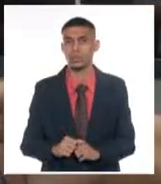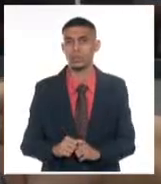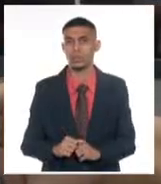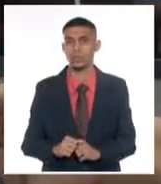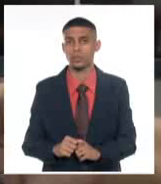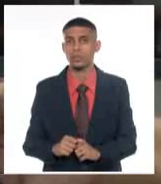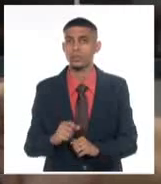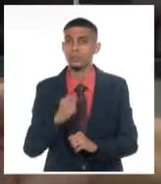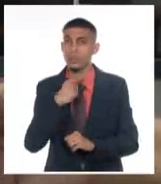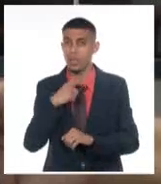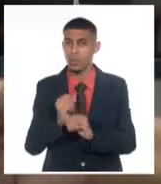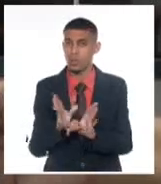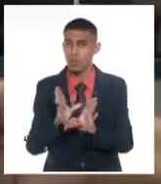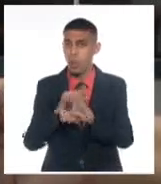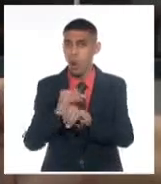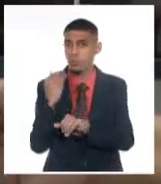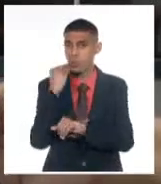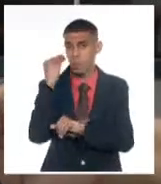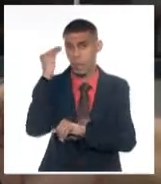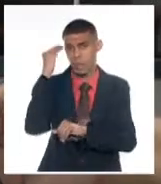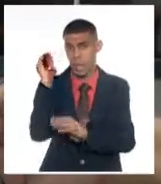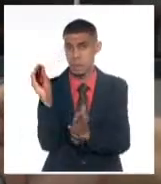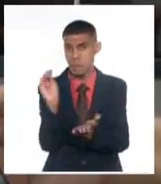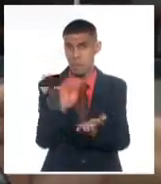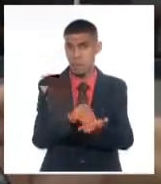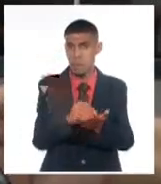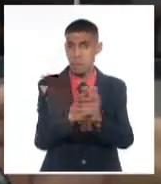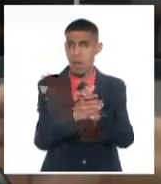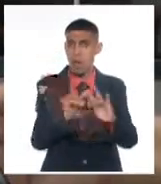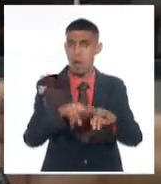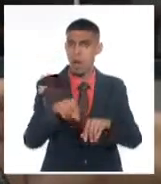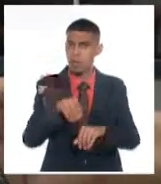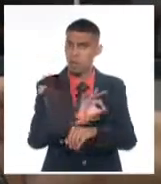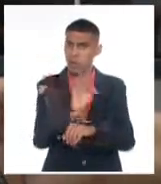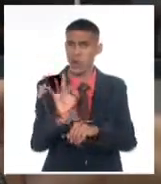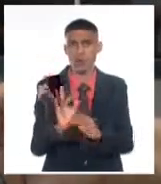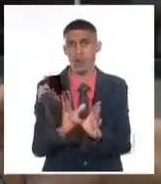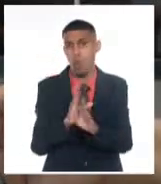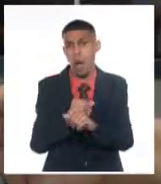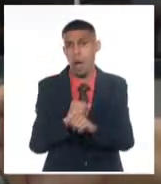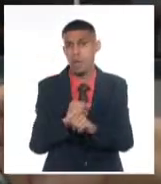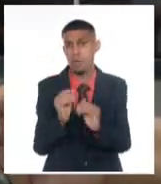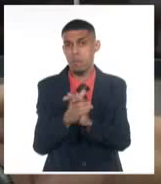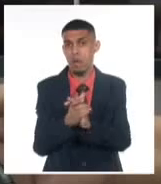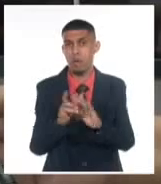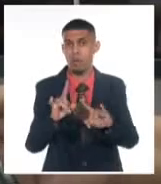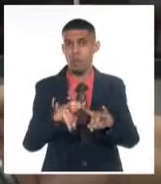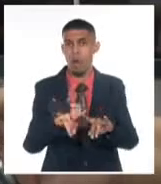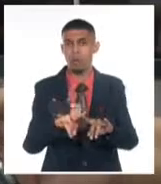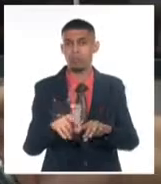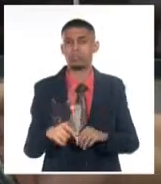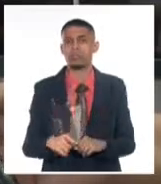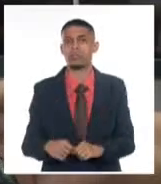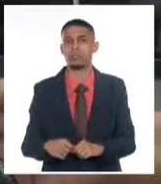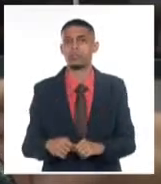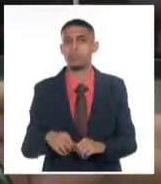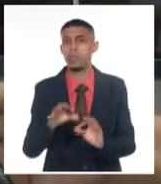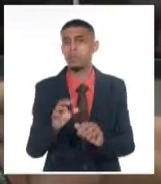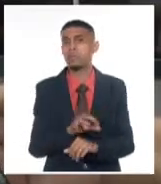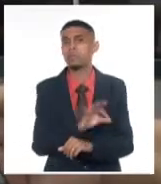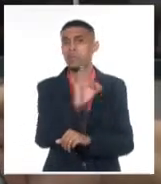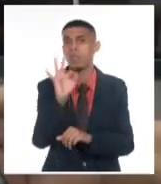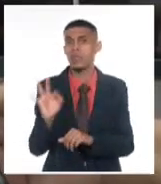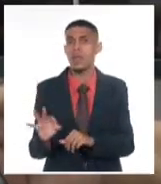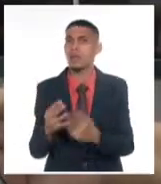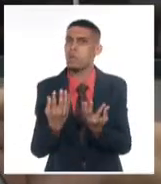tengamos capacidad para cubrir la demanda, como es el caso de estos días, que no hemos tenido capacidad para cubrir la máxima demanda. En el resto del día normalmente